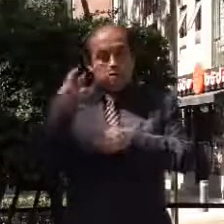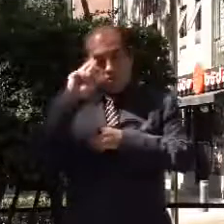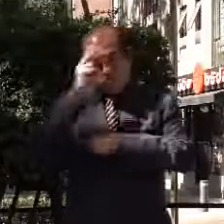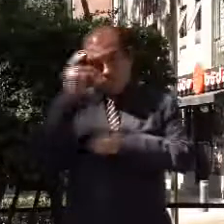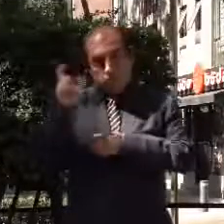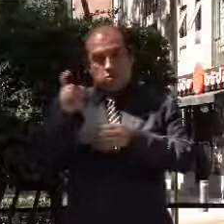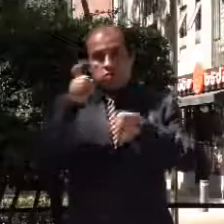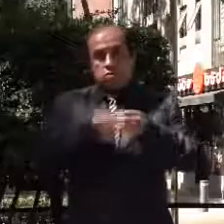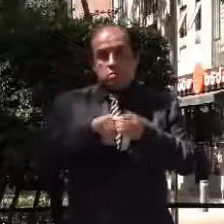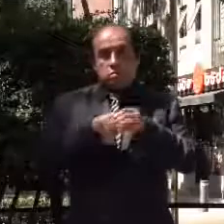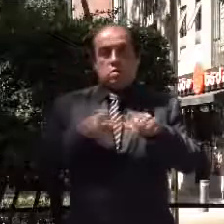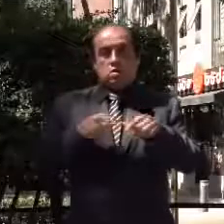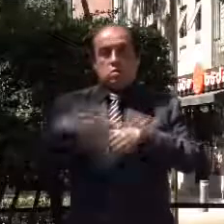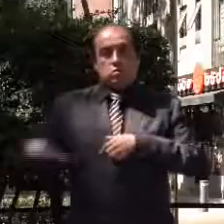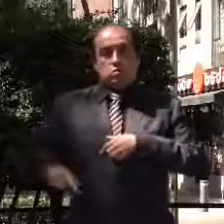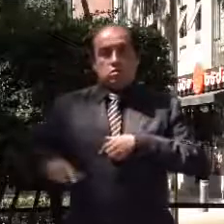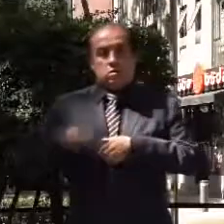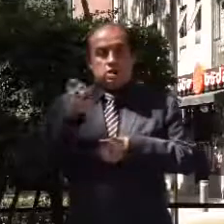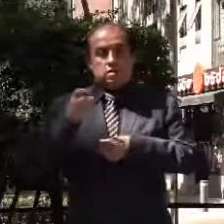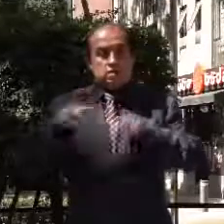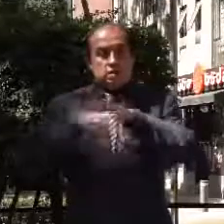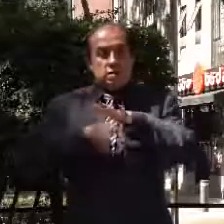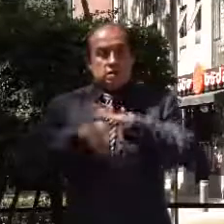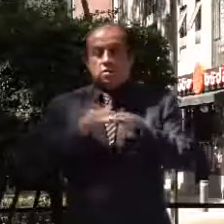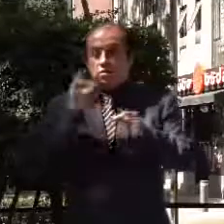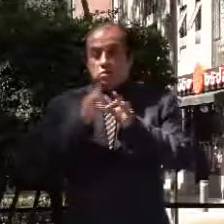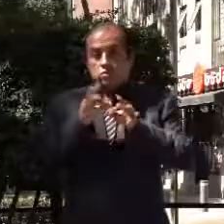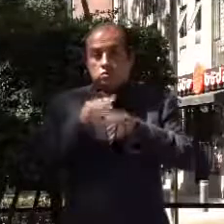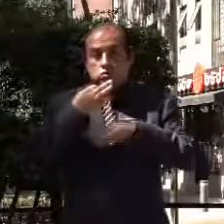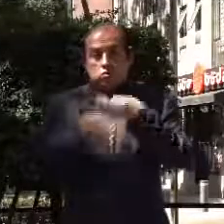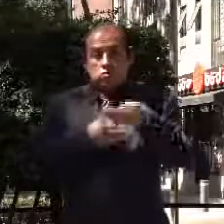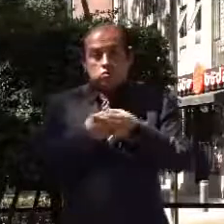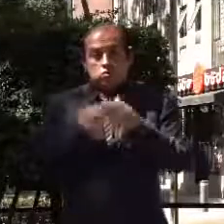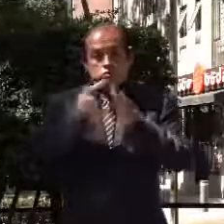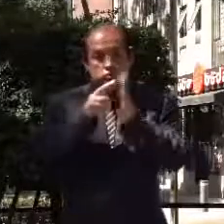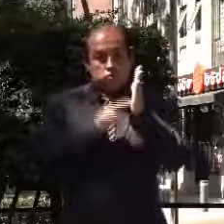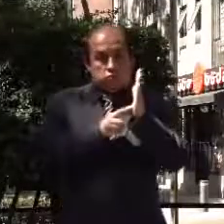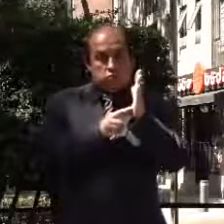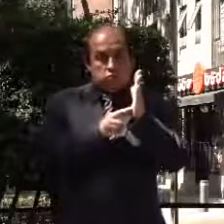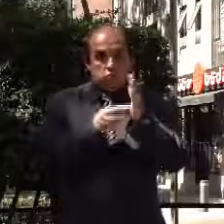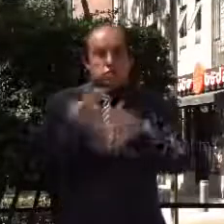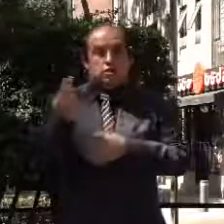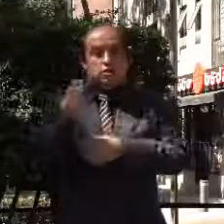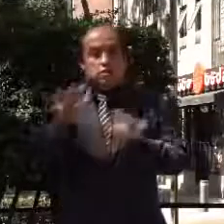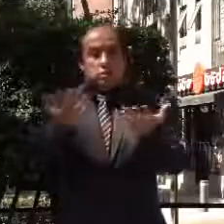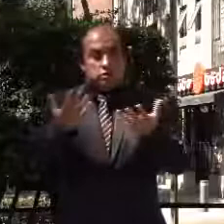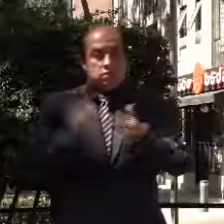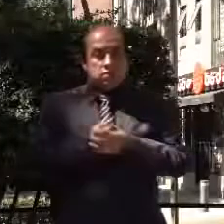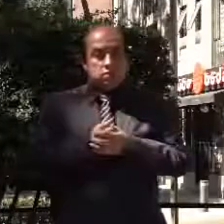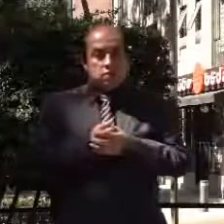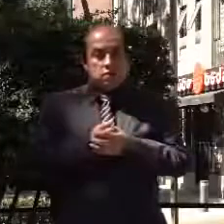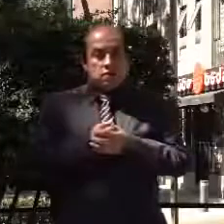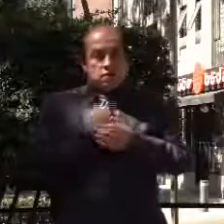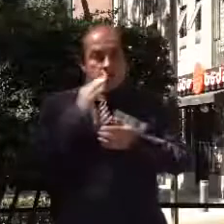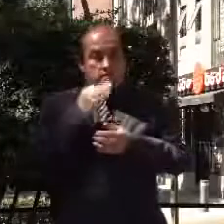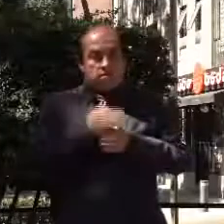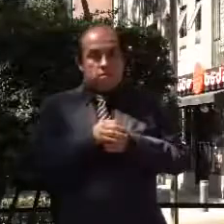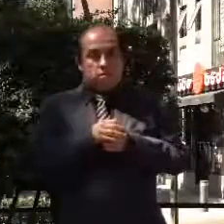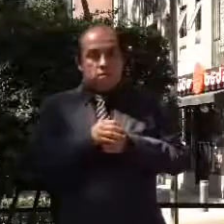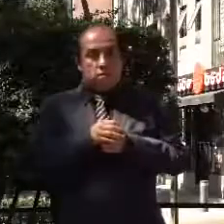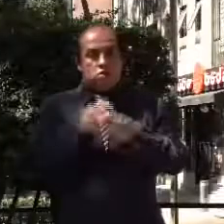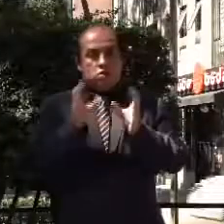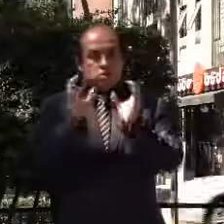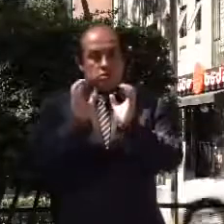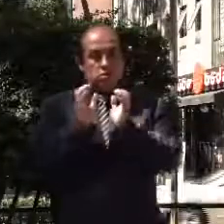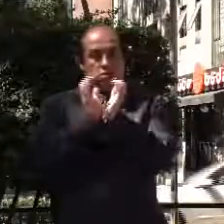fueron plazas que ni siquiera cumplieron con todos los requerimientos que tienen que hacerse ante el ISSSTE, por ejemplo, en